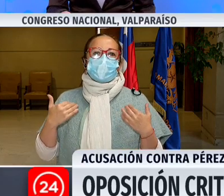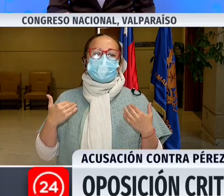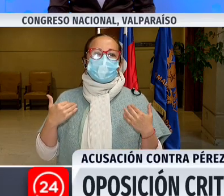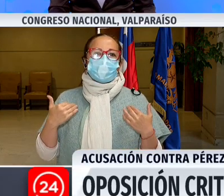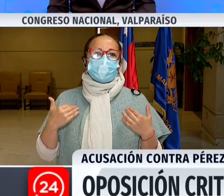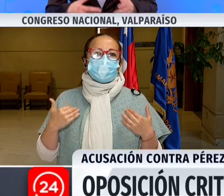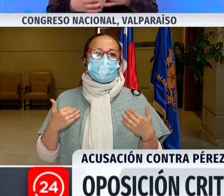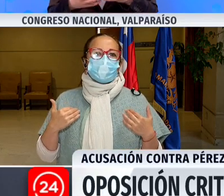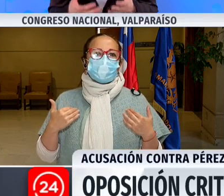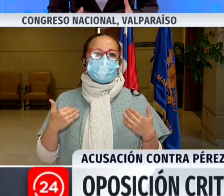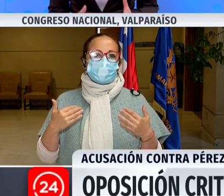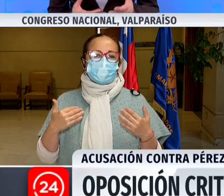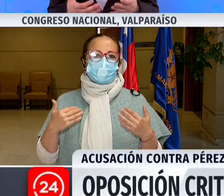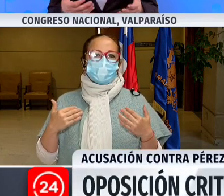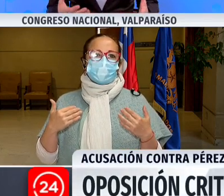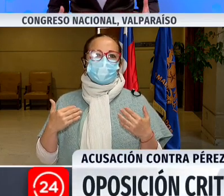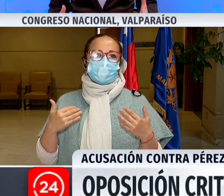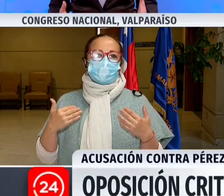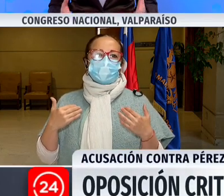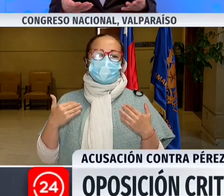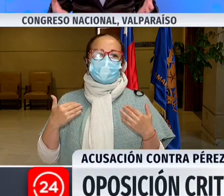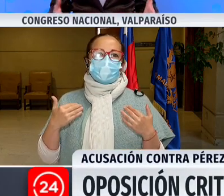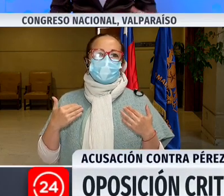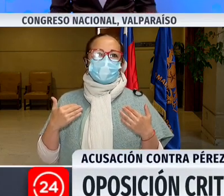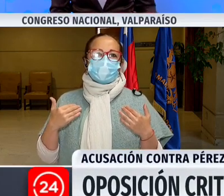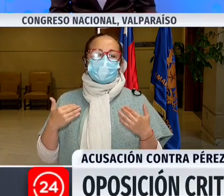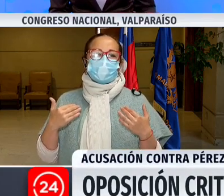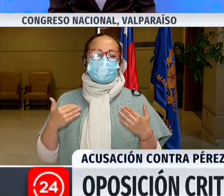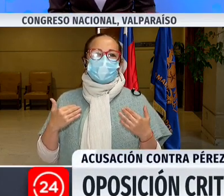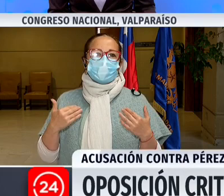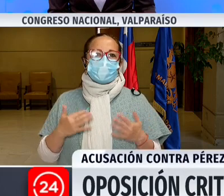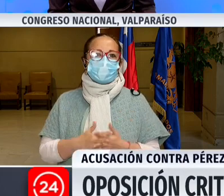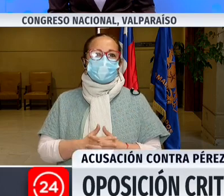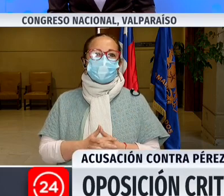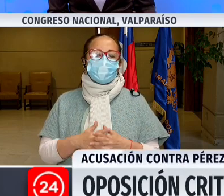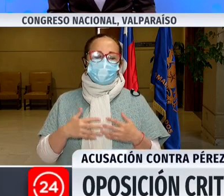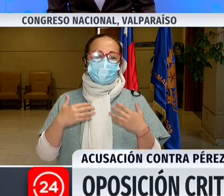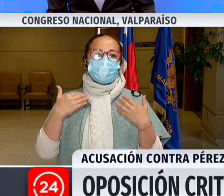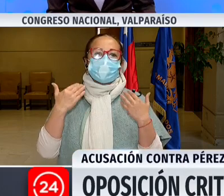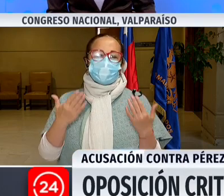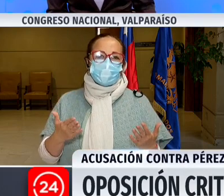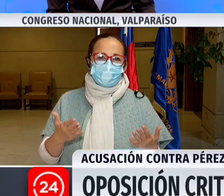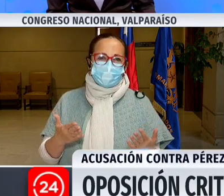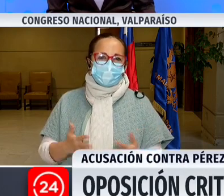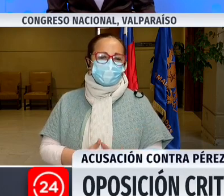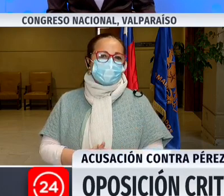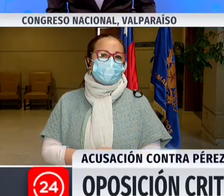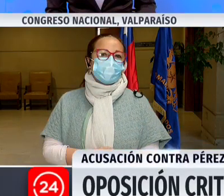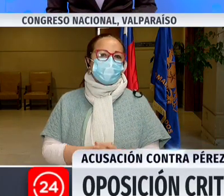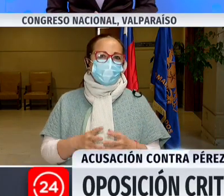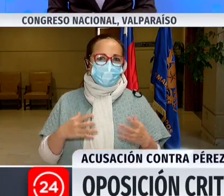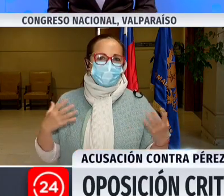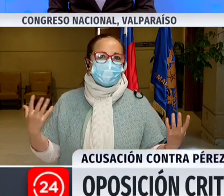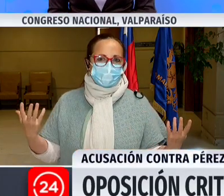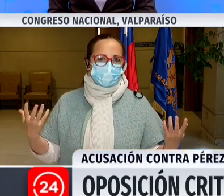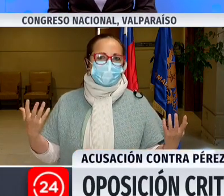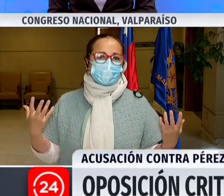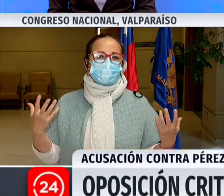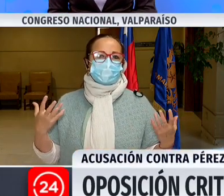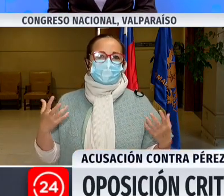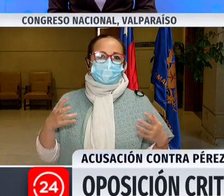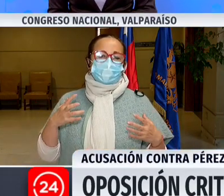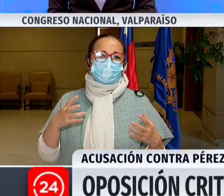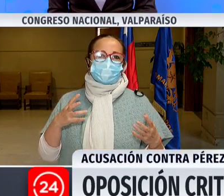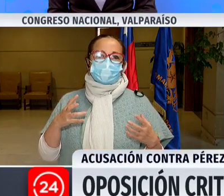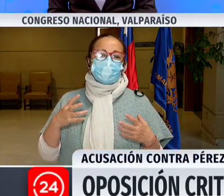acusación constitucional, o el reproche seguiría siendo el mismo, mira, al ministro del Interior, Víctor Pérez. Nosotros conversamos esto ayer, ¿no es, uh-huh, cierto?, con los jefes de